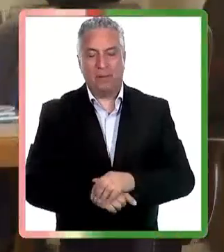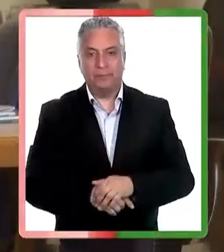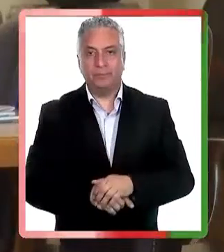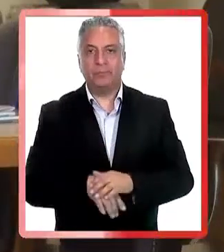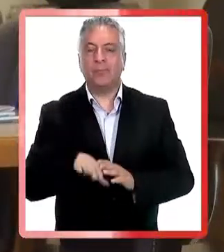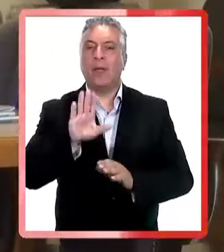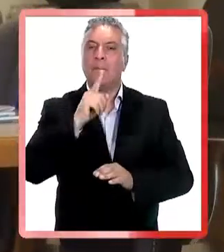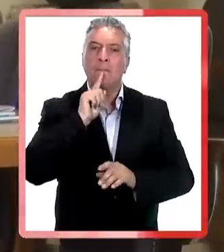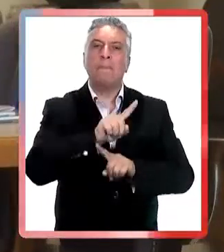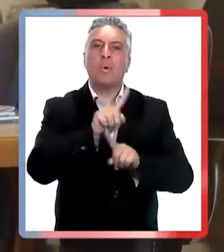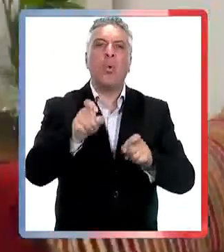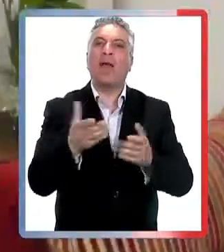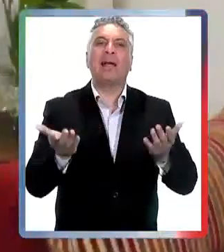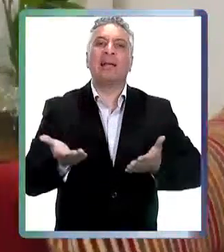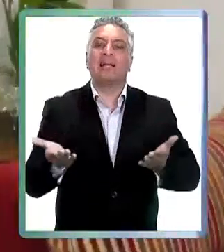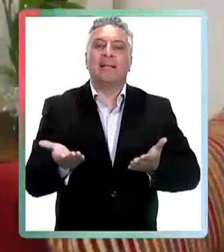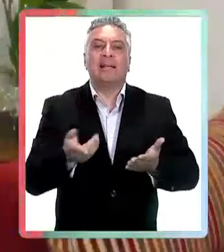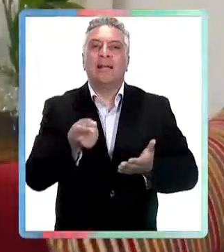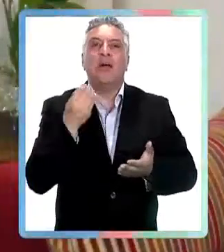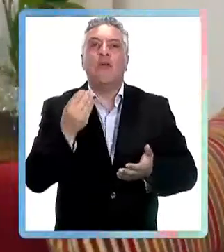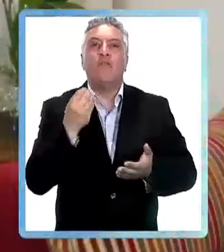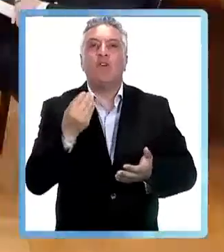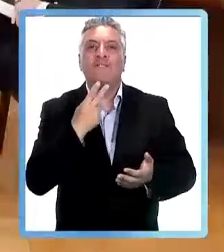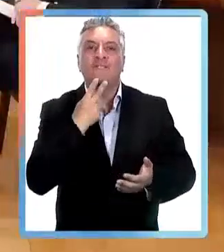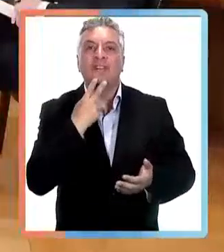plan Buen Vivir? Mire,